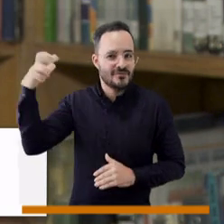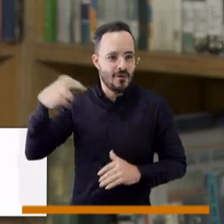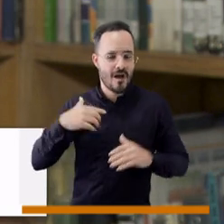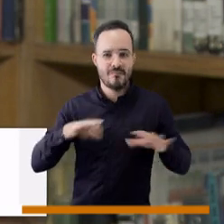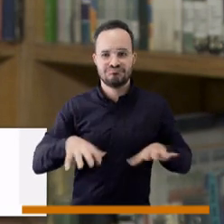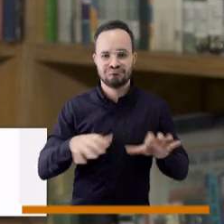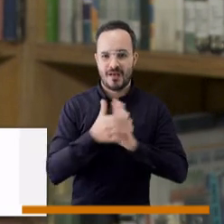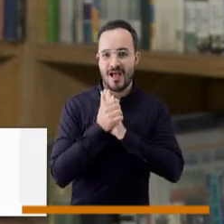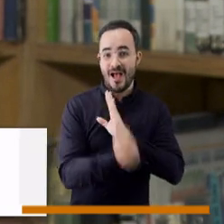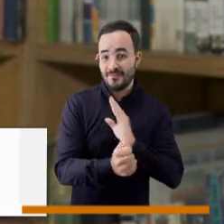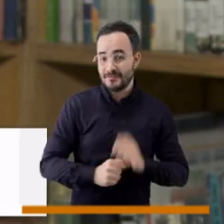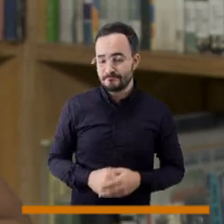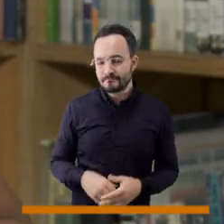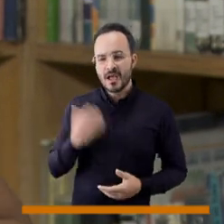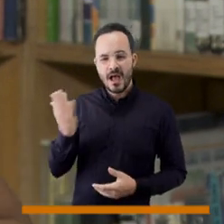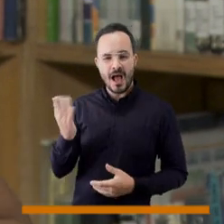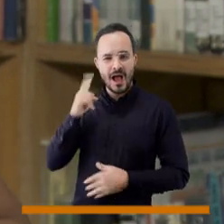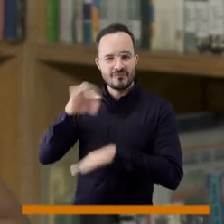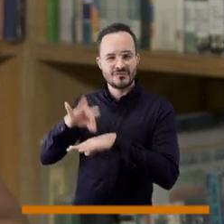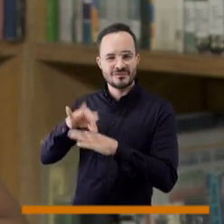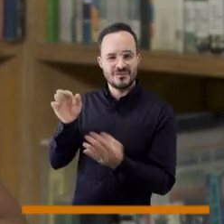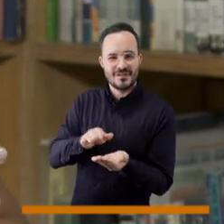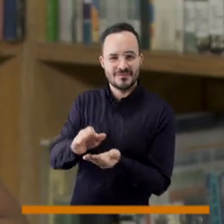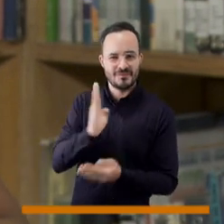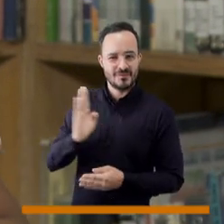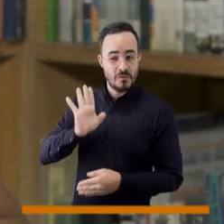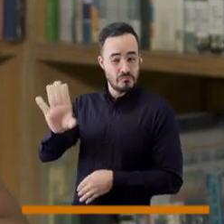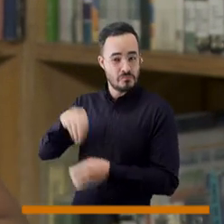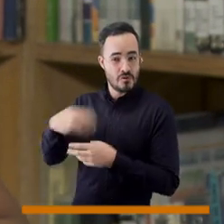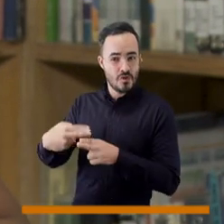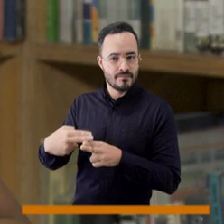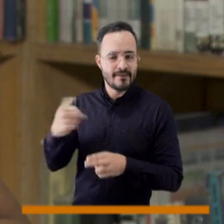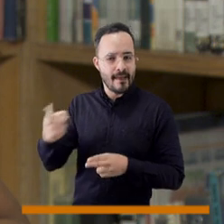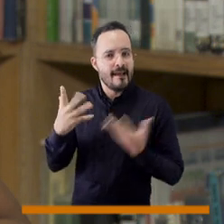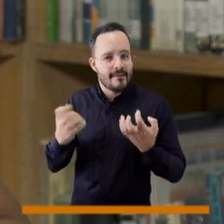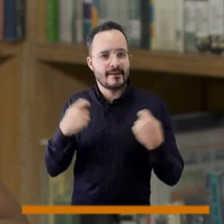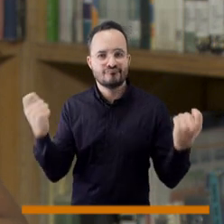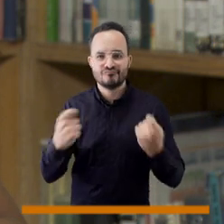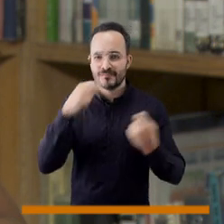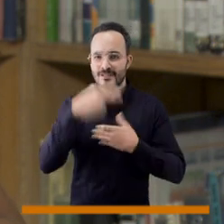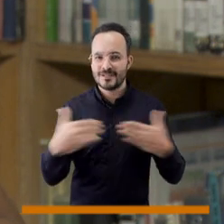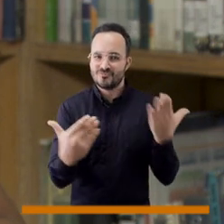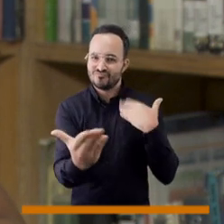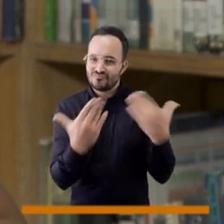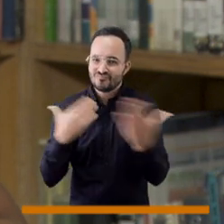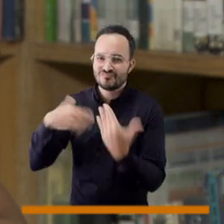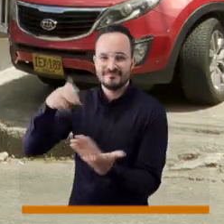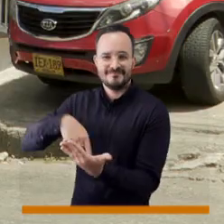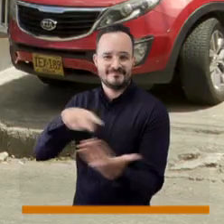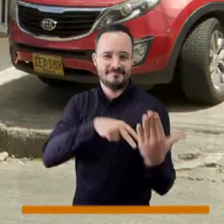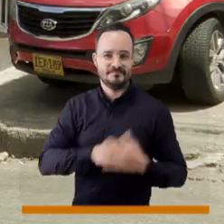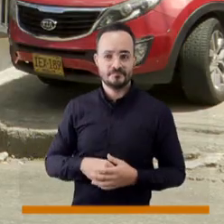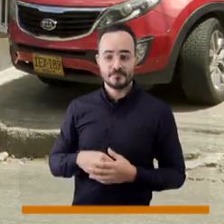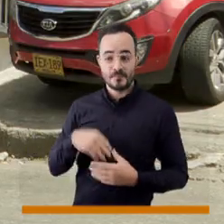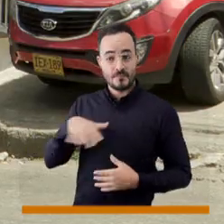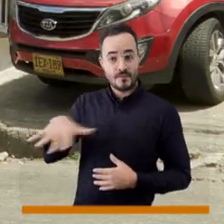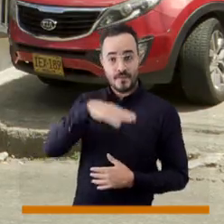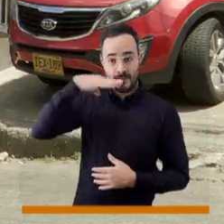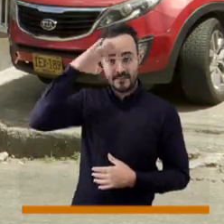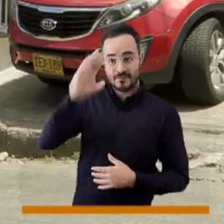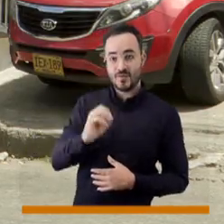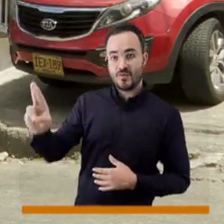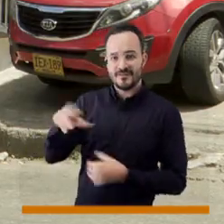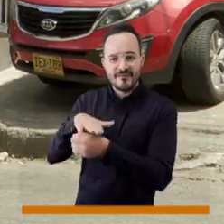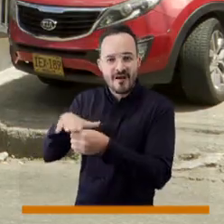Para fomentarla, la Fundación Ratón de Biblioteca acerca a los niños a la lectura. Hoy estamos en el Raizal, al oriente